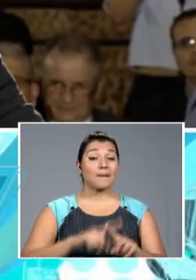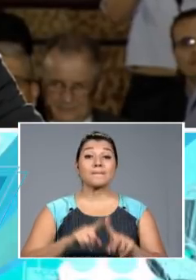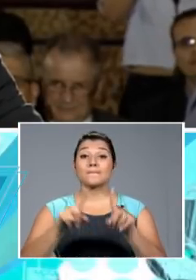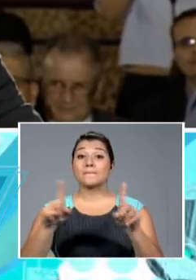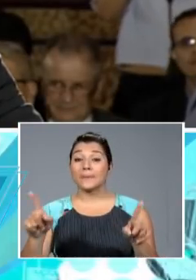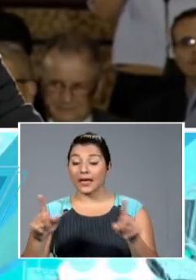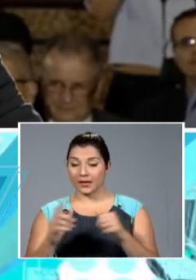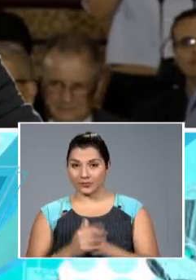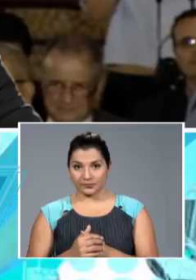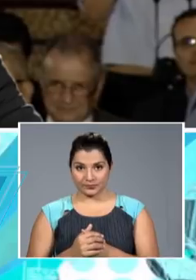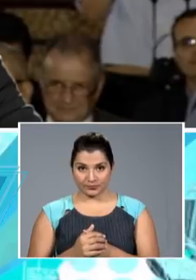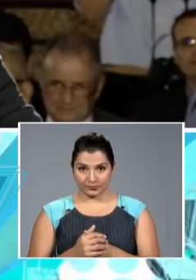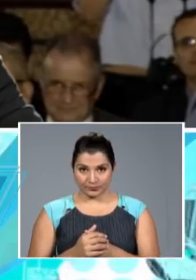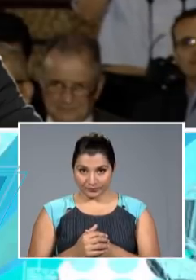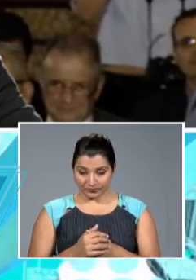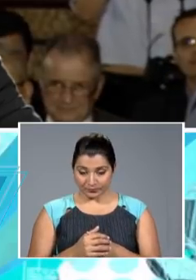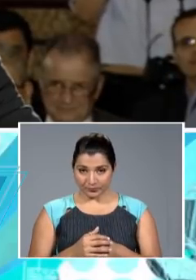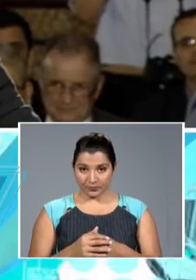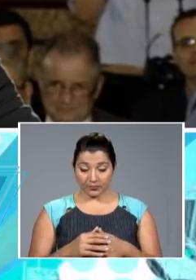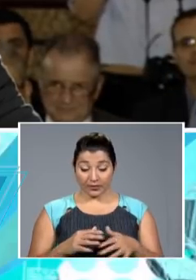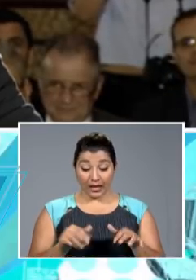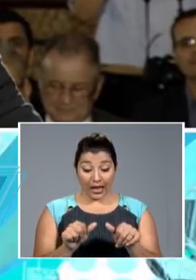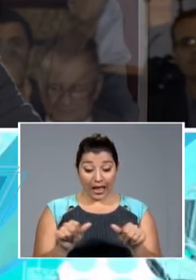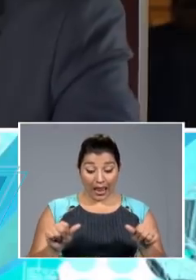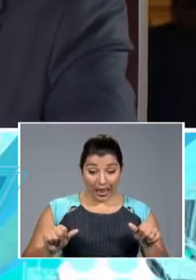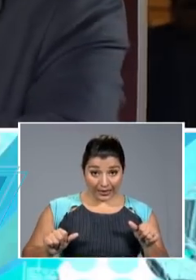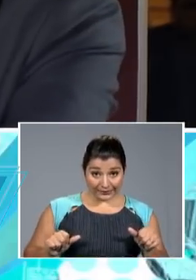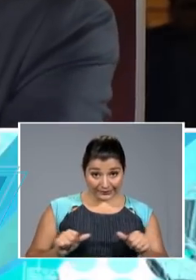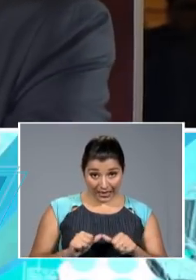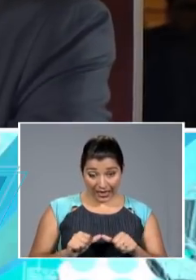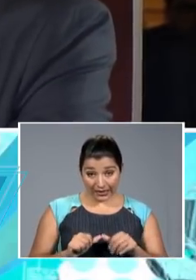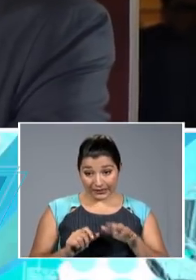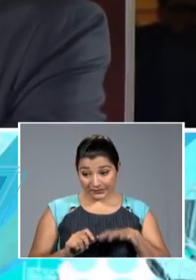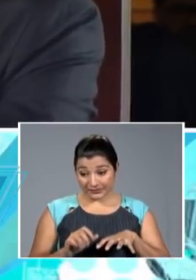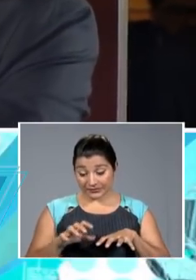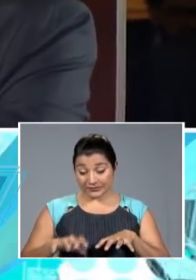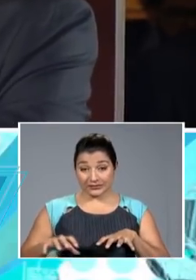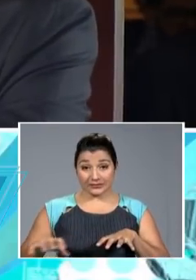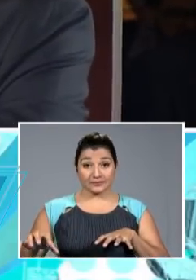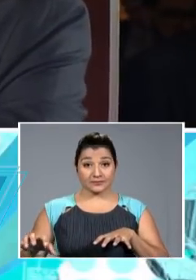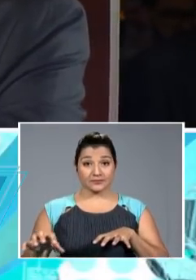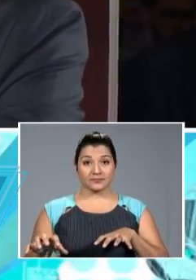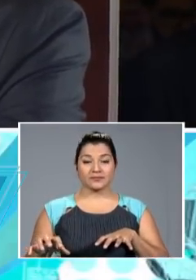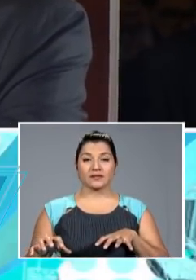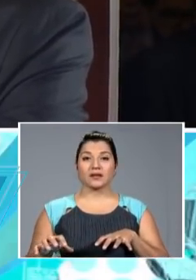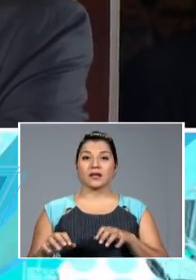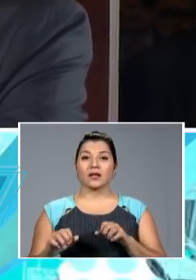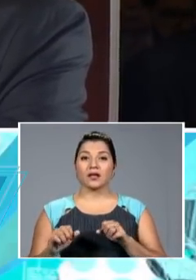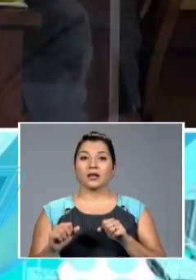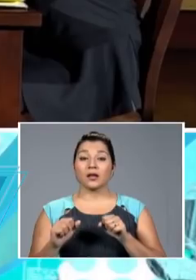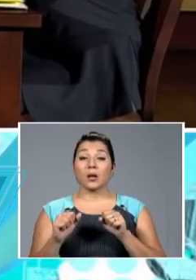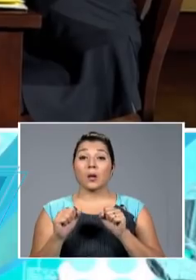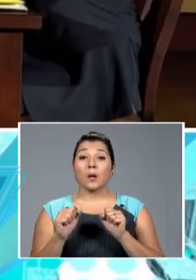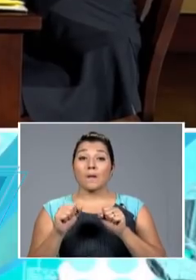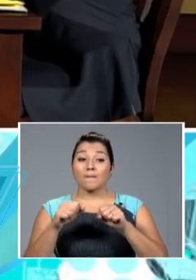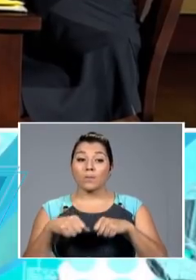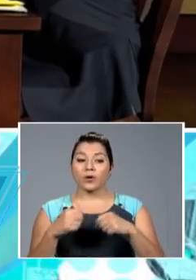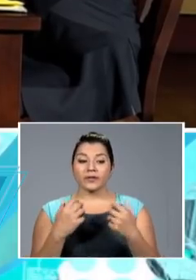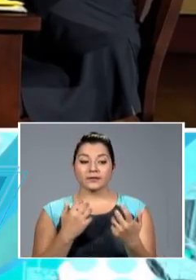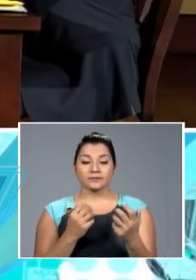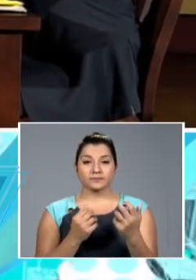sectores medios, que posiblemente muchos de ellos se pueden, sobre todo urbanos, se pueden identificar más con el